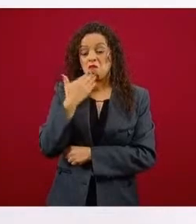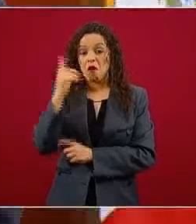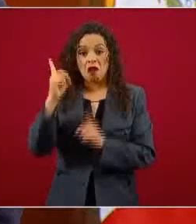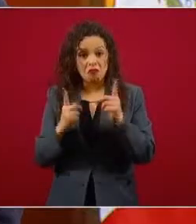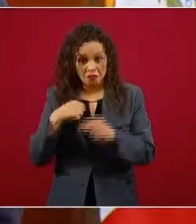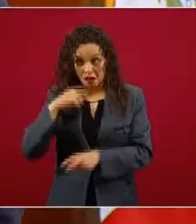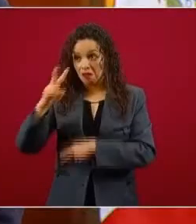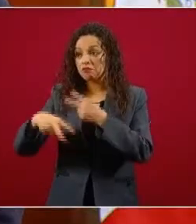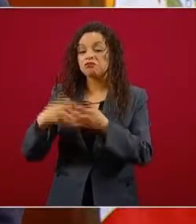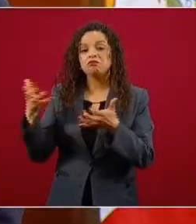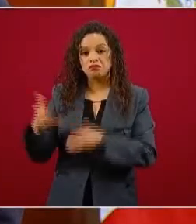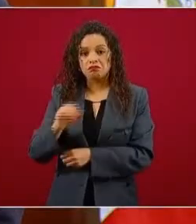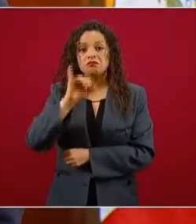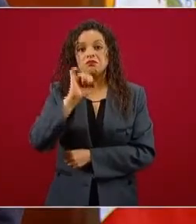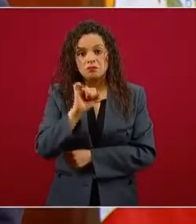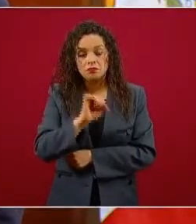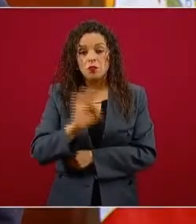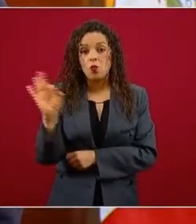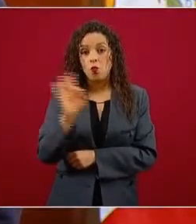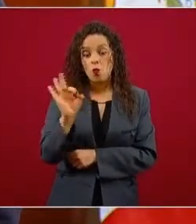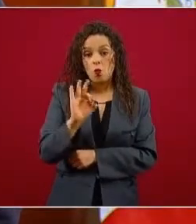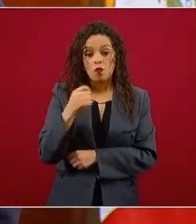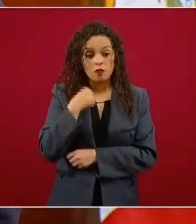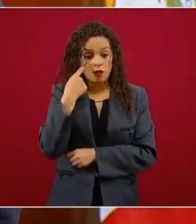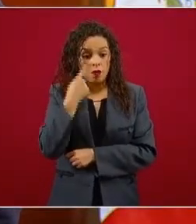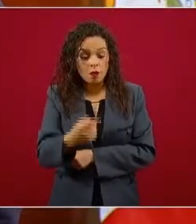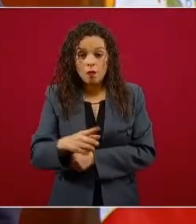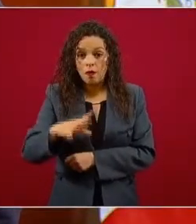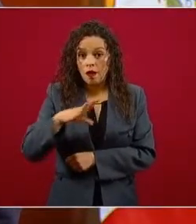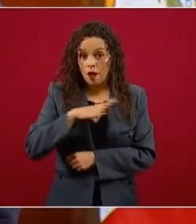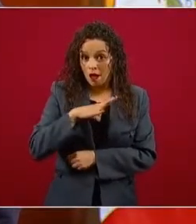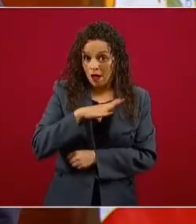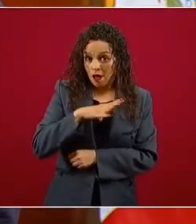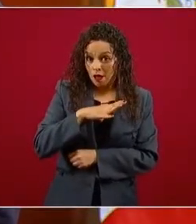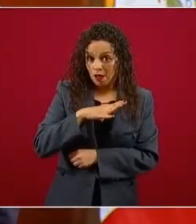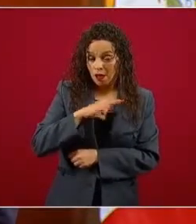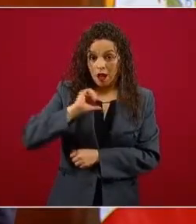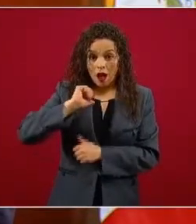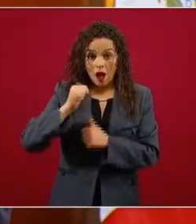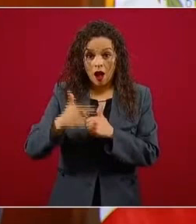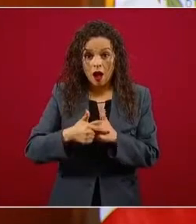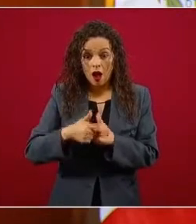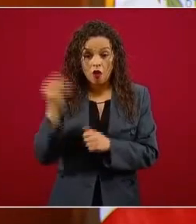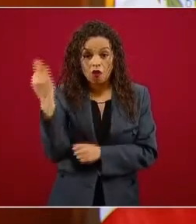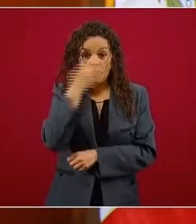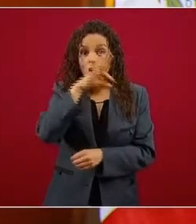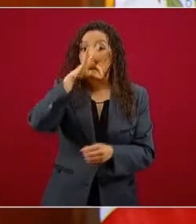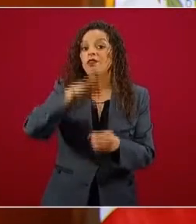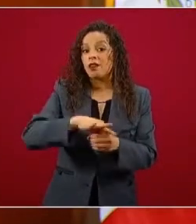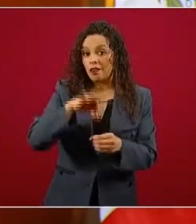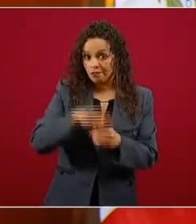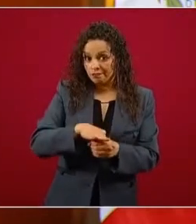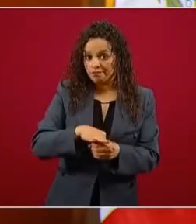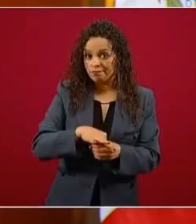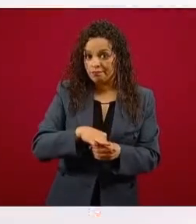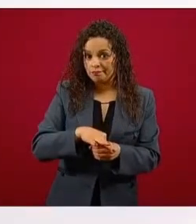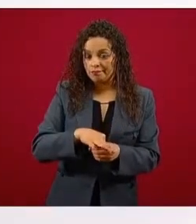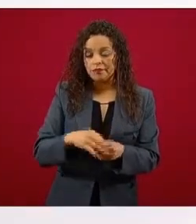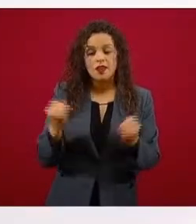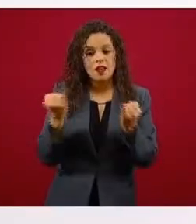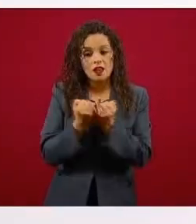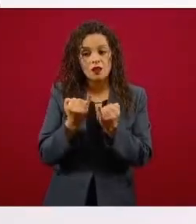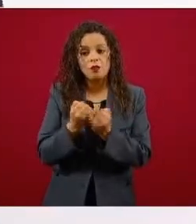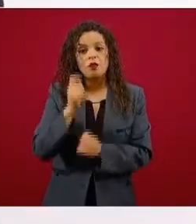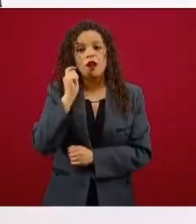cualquier intento de fraude electoral, con el mismo criterio que sostuvo